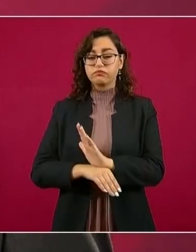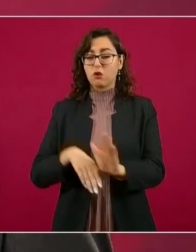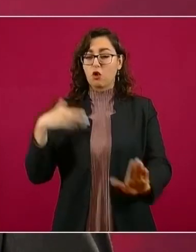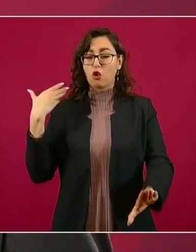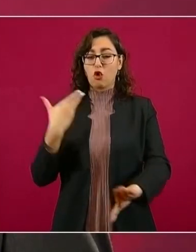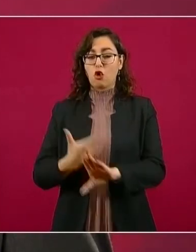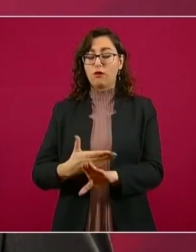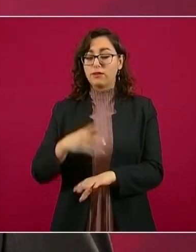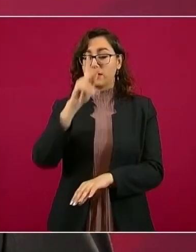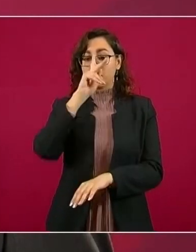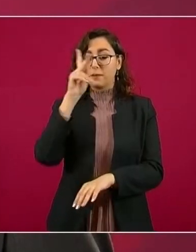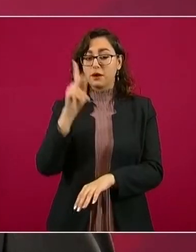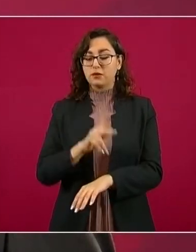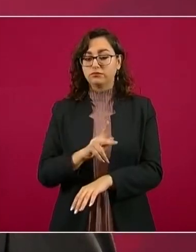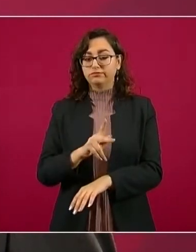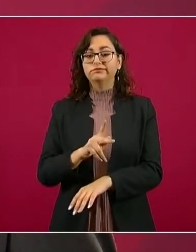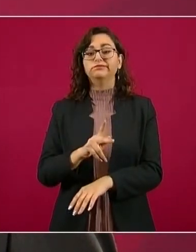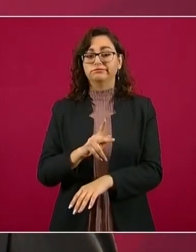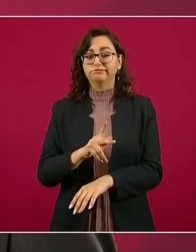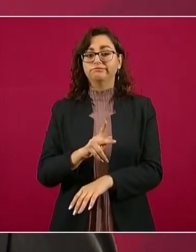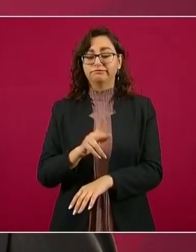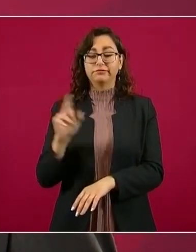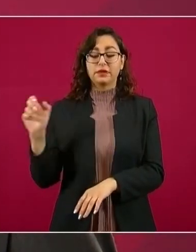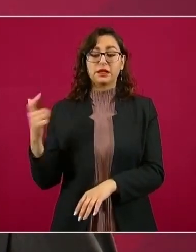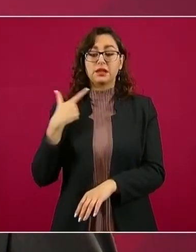de los gobernantes.